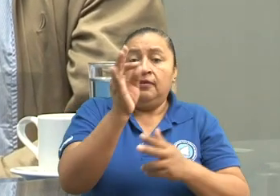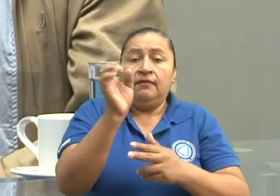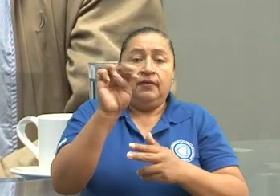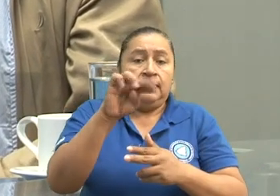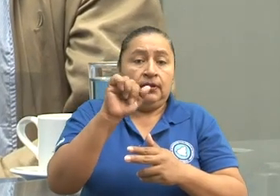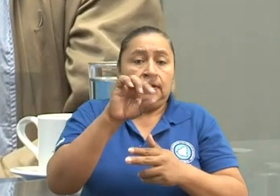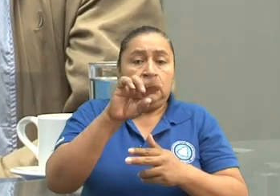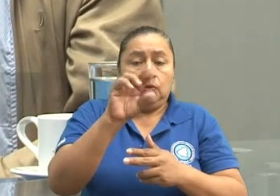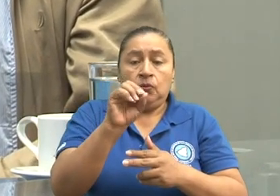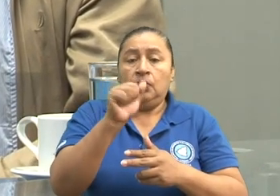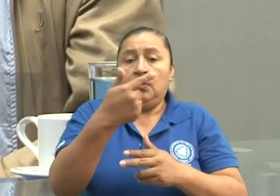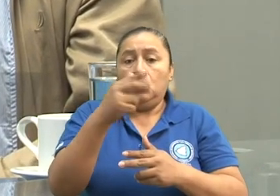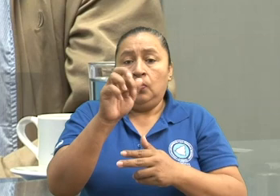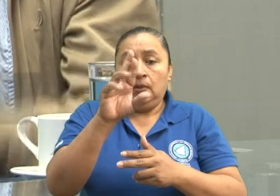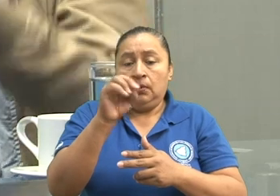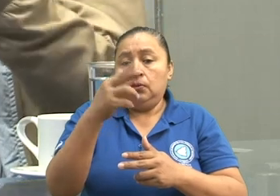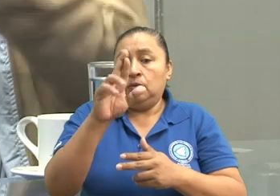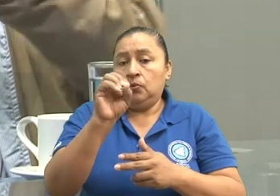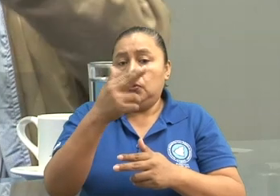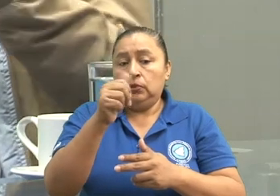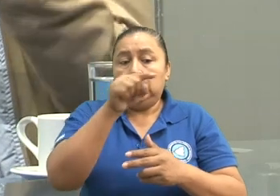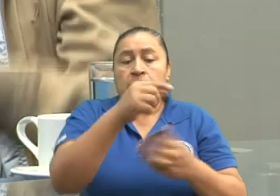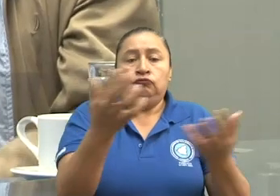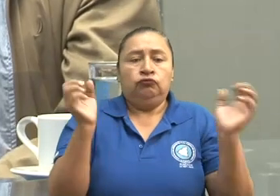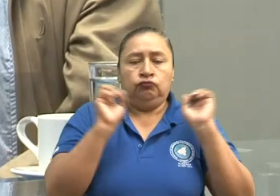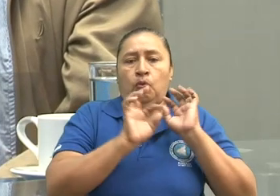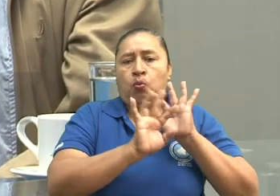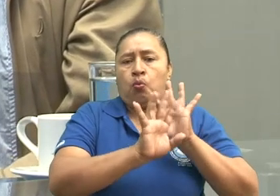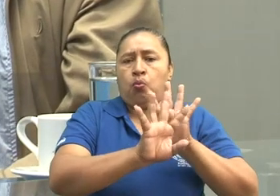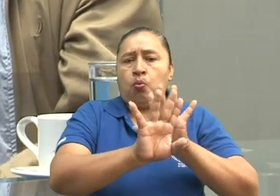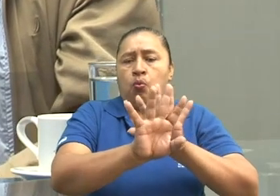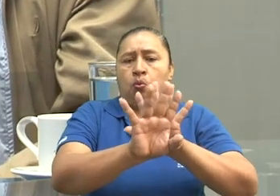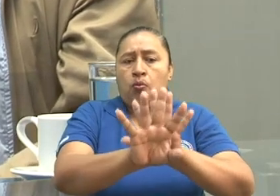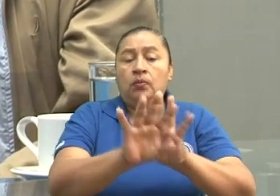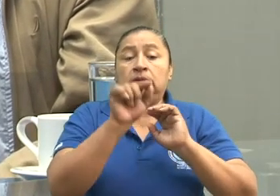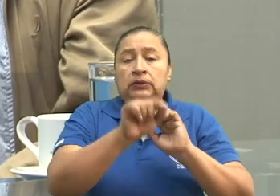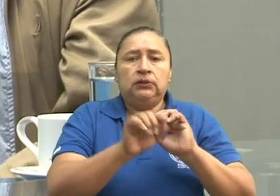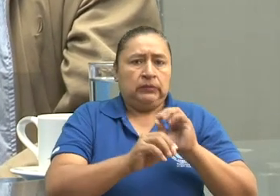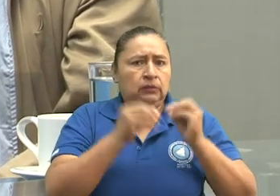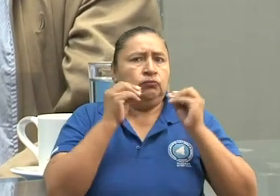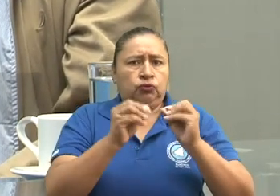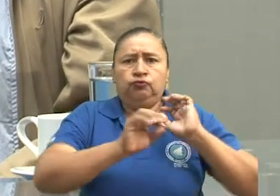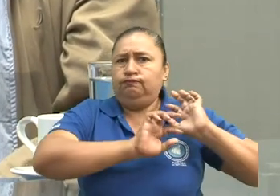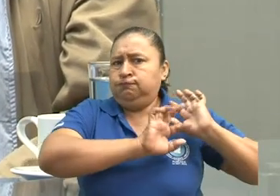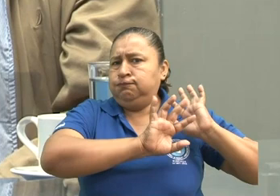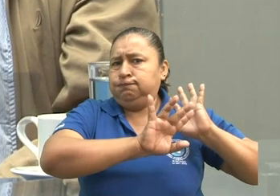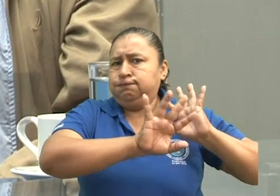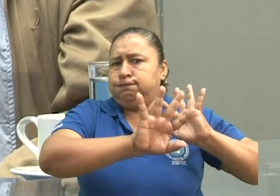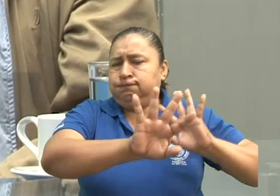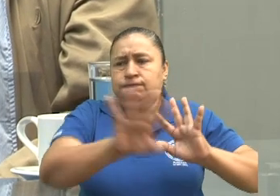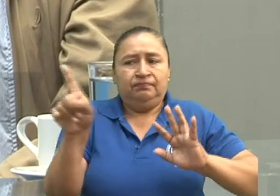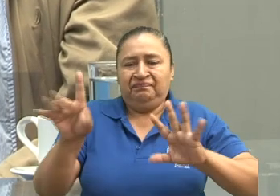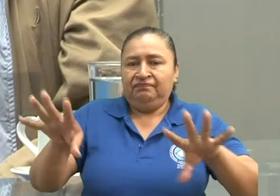Agüero Rocha, y en esa manifestación, que fue una inmensa manifestación contra